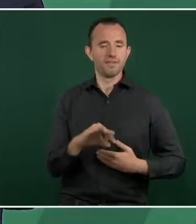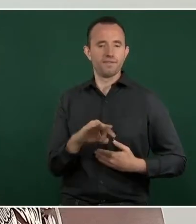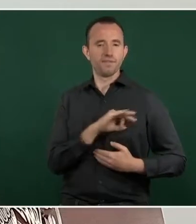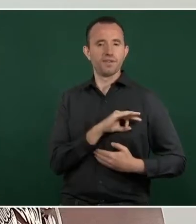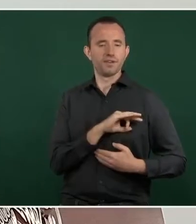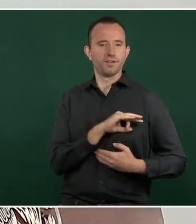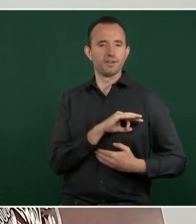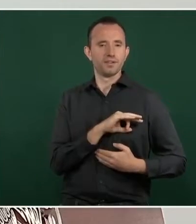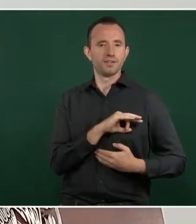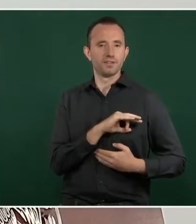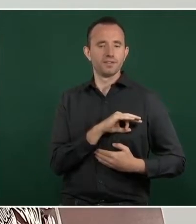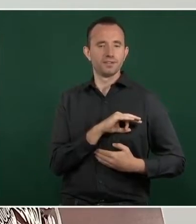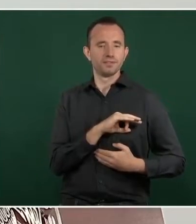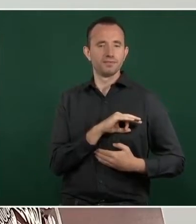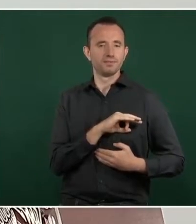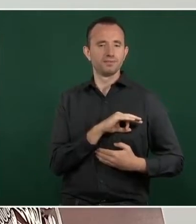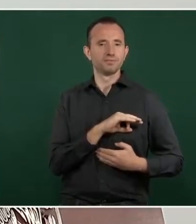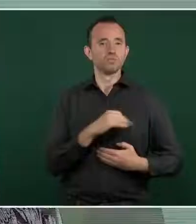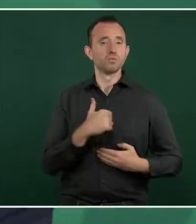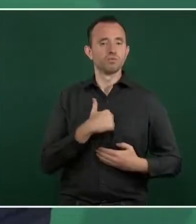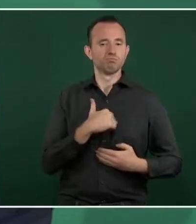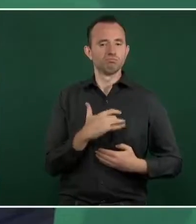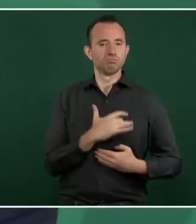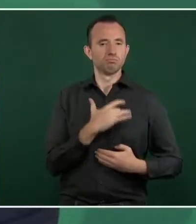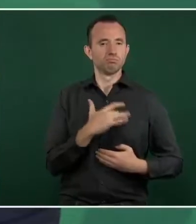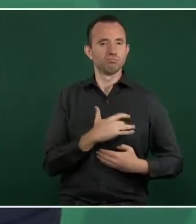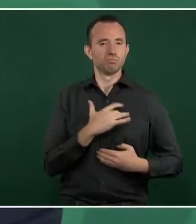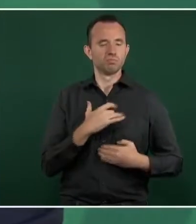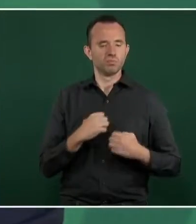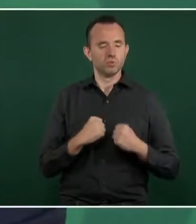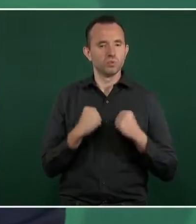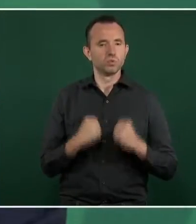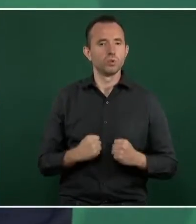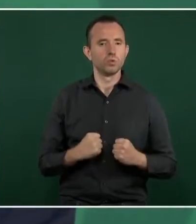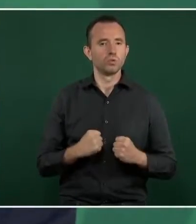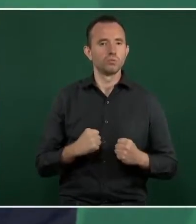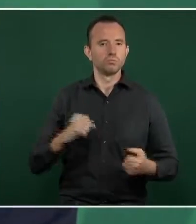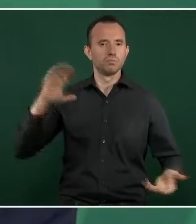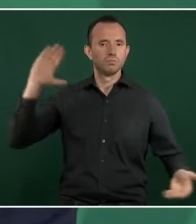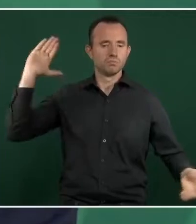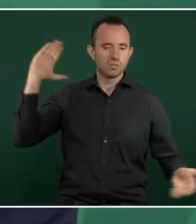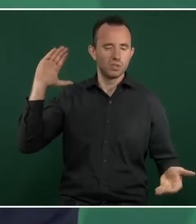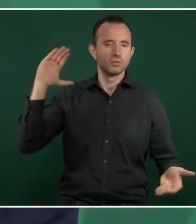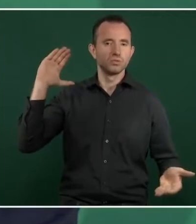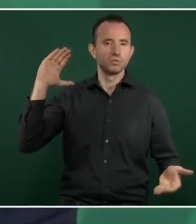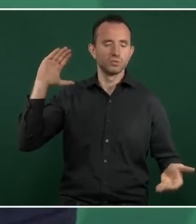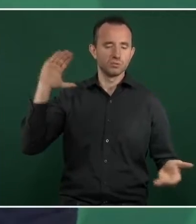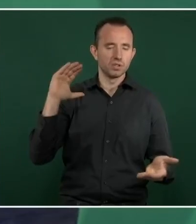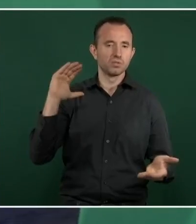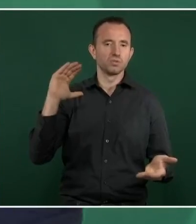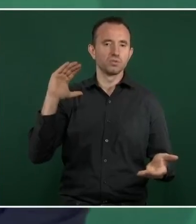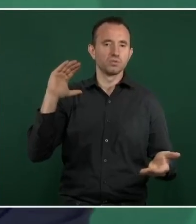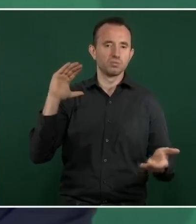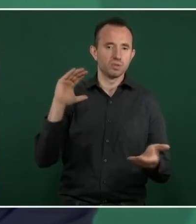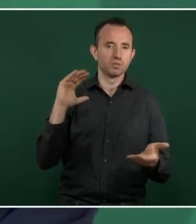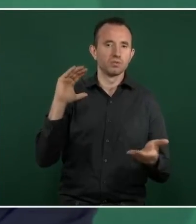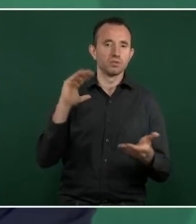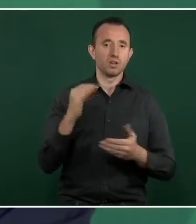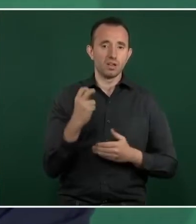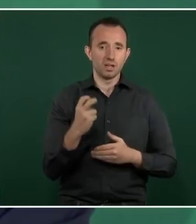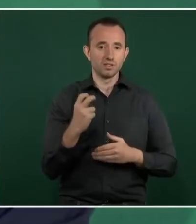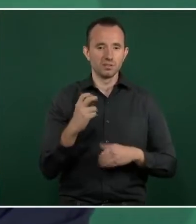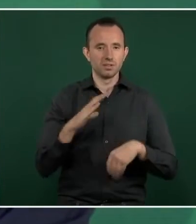tengo la seguridad de que vamos a bajar más. Que esto es lo que más nos ha costado,